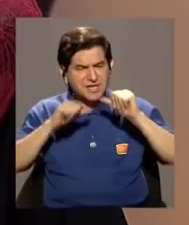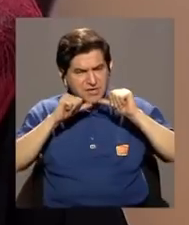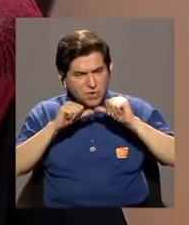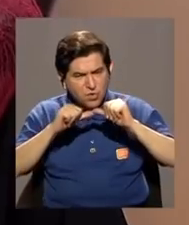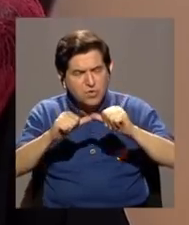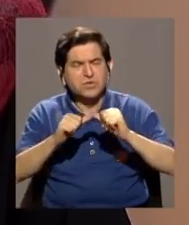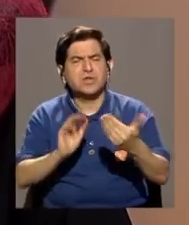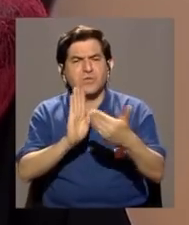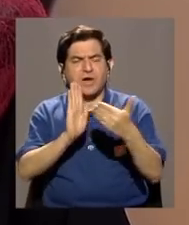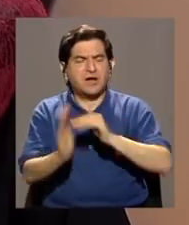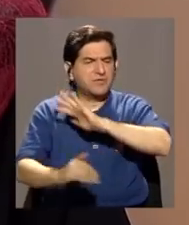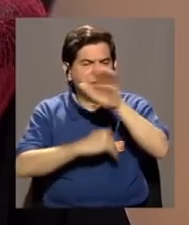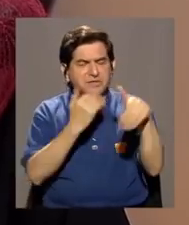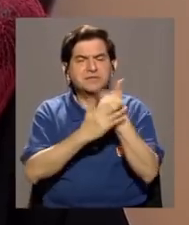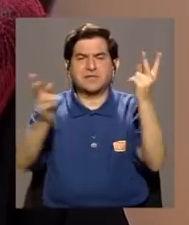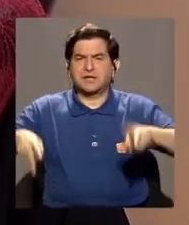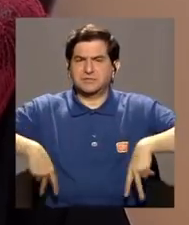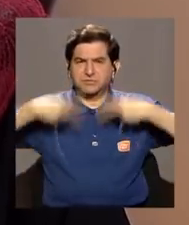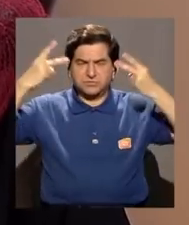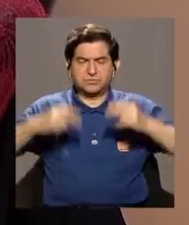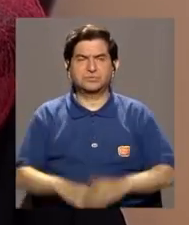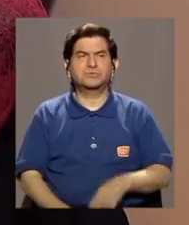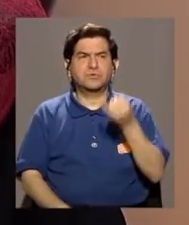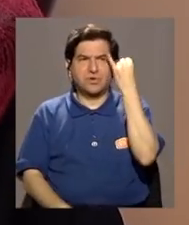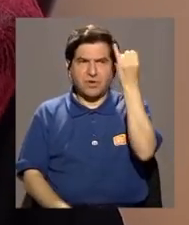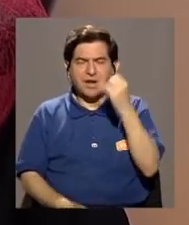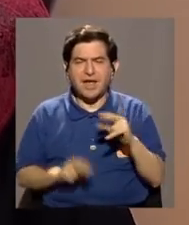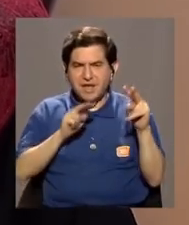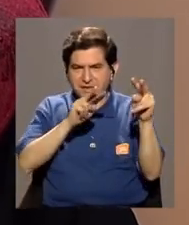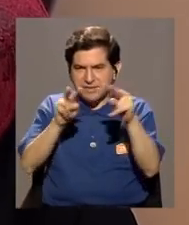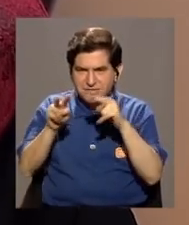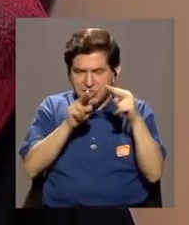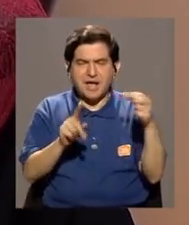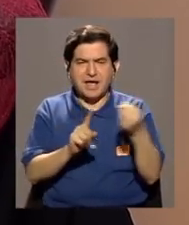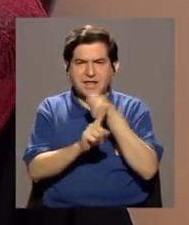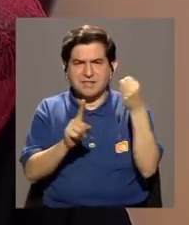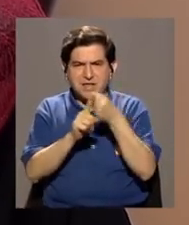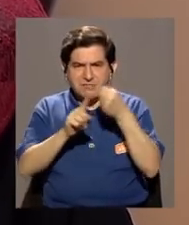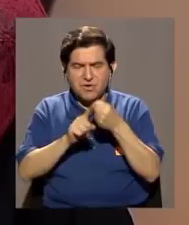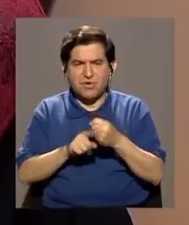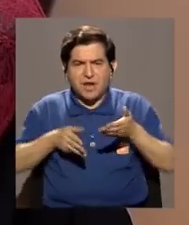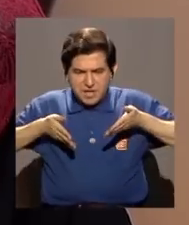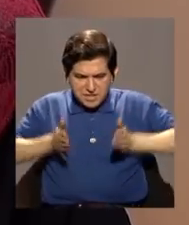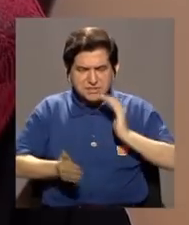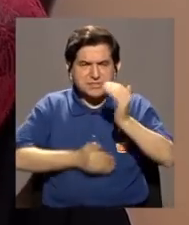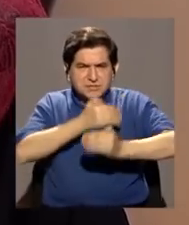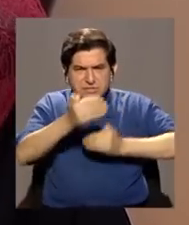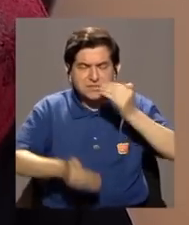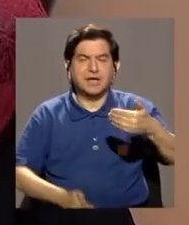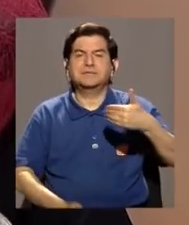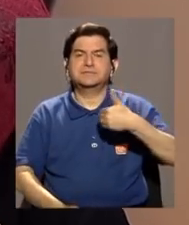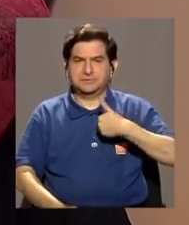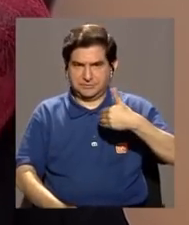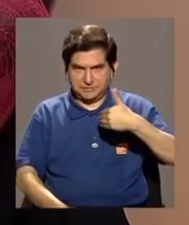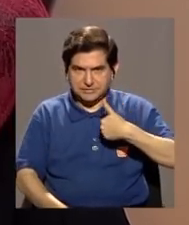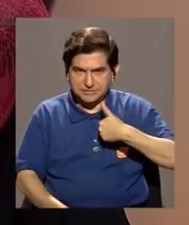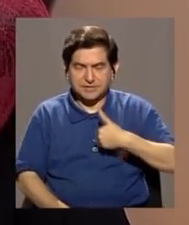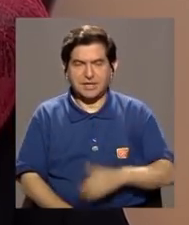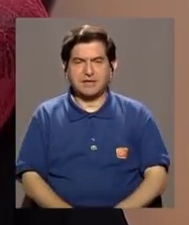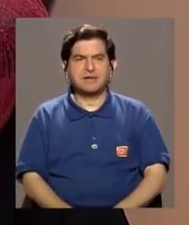la vida claro la idea de crear este observatorio de la violencia estática es justamente para poder tener